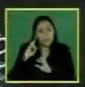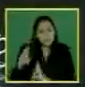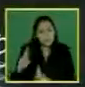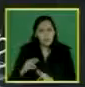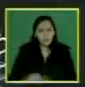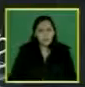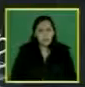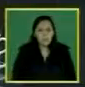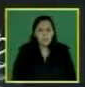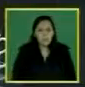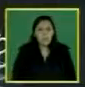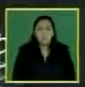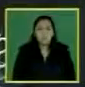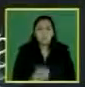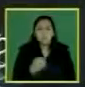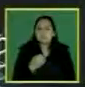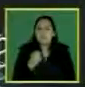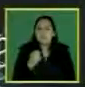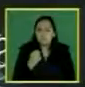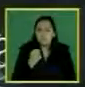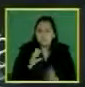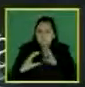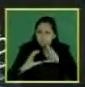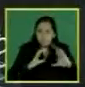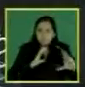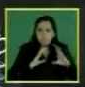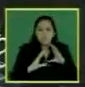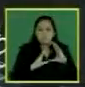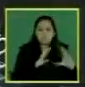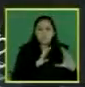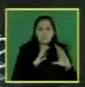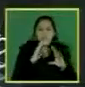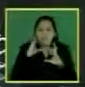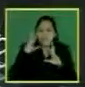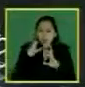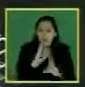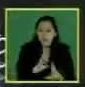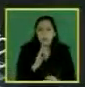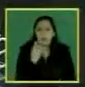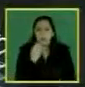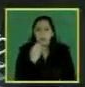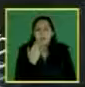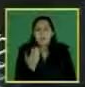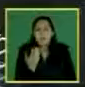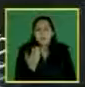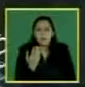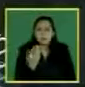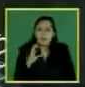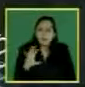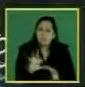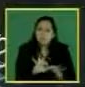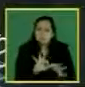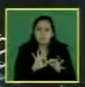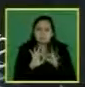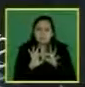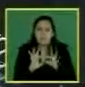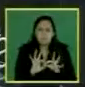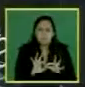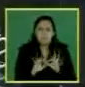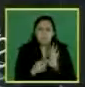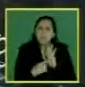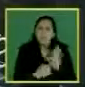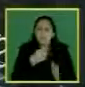que respeta el valor de la comunicación, que respeta el valor de la solidaridad, que proyecta esa